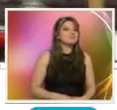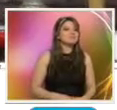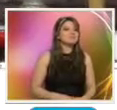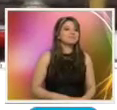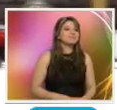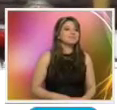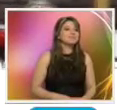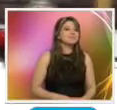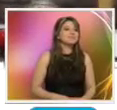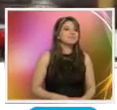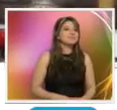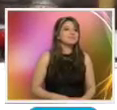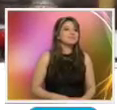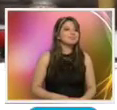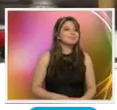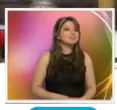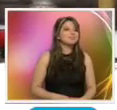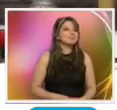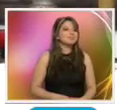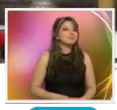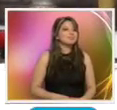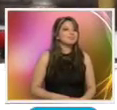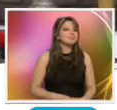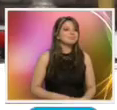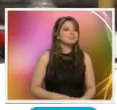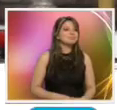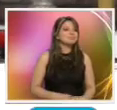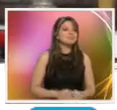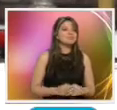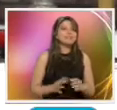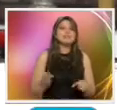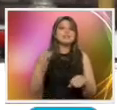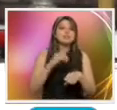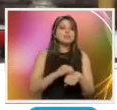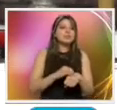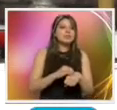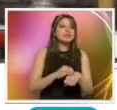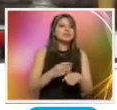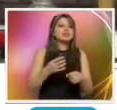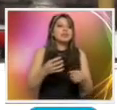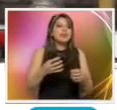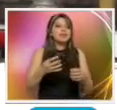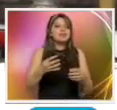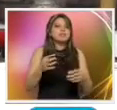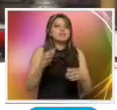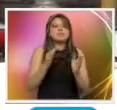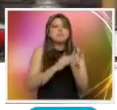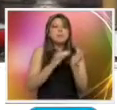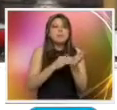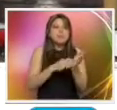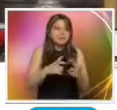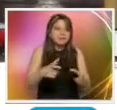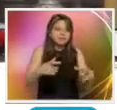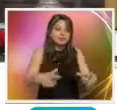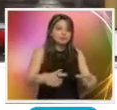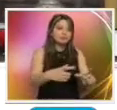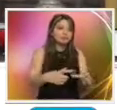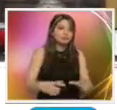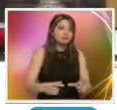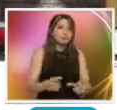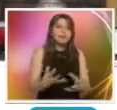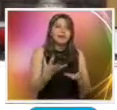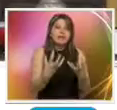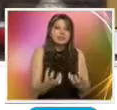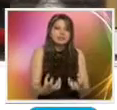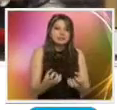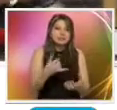nuestro platillo. Aquí lo pueden apreciar. Vamos a ponerlo en papel Delicioso. para que escurra un poco el aceite ¿Ok? y entonces ya lo tenemos. Ahí está. Y